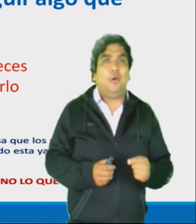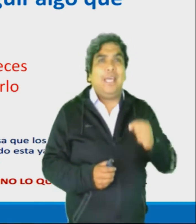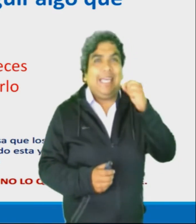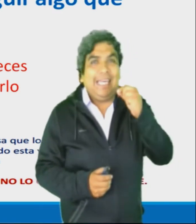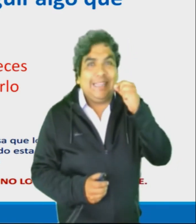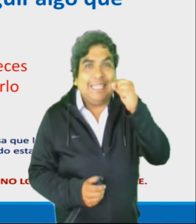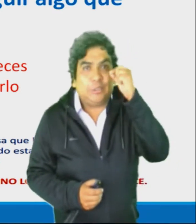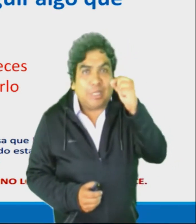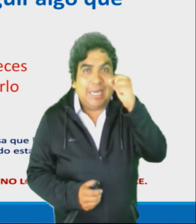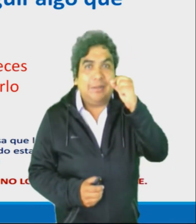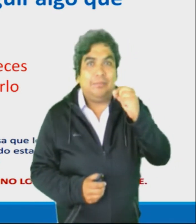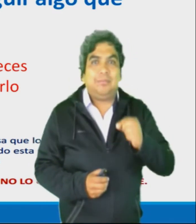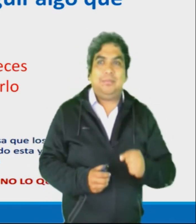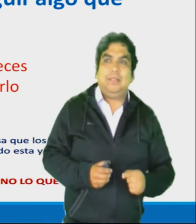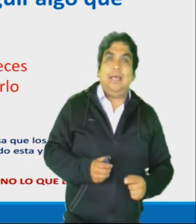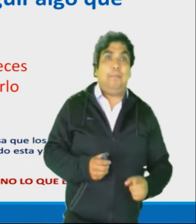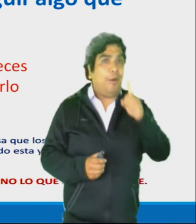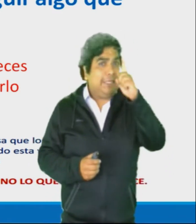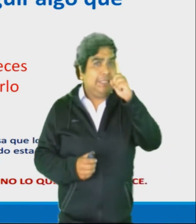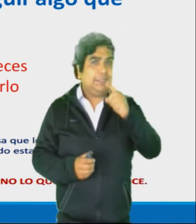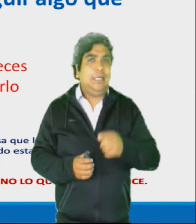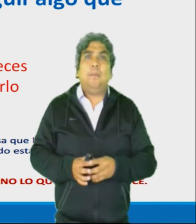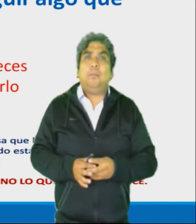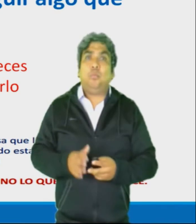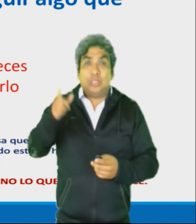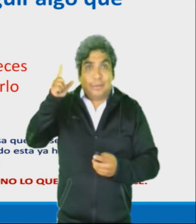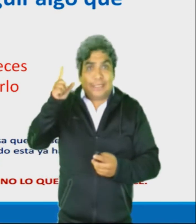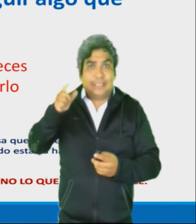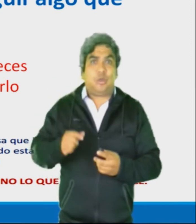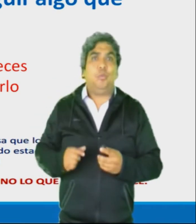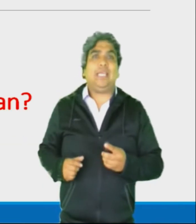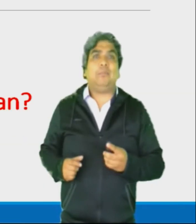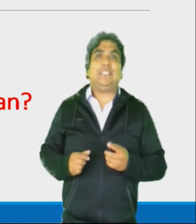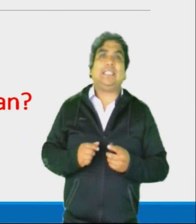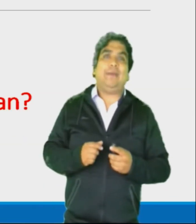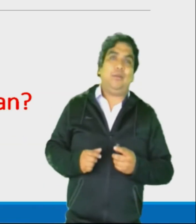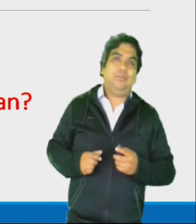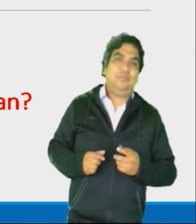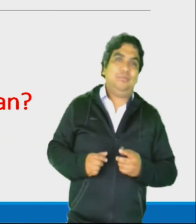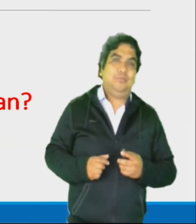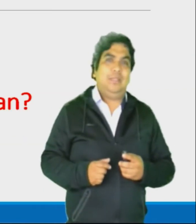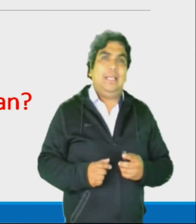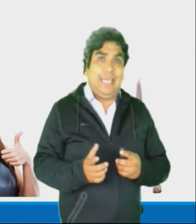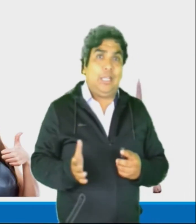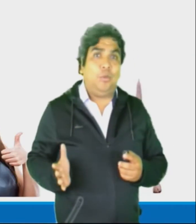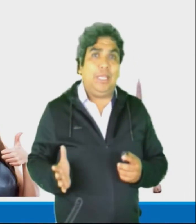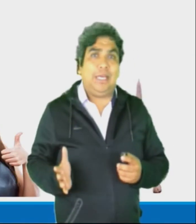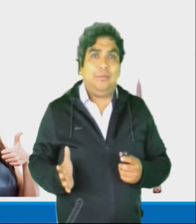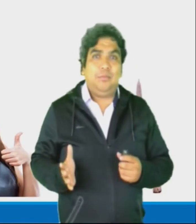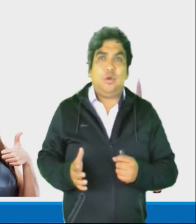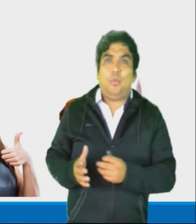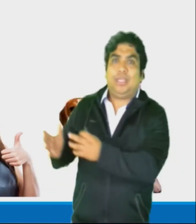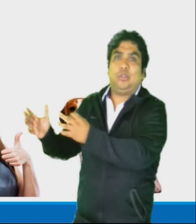fenómeno intencional. Pero a veces, muchas veces, comunicamos sin saber. ¿Quiénes